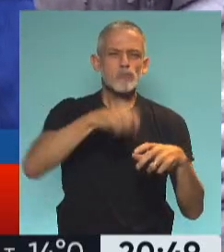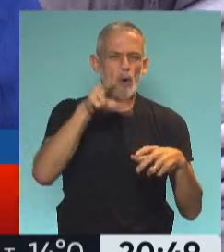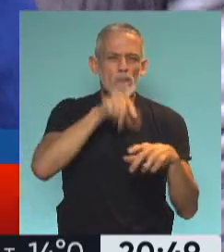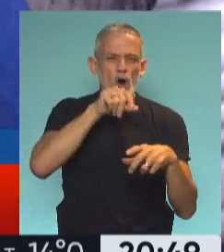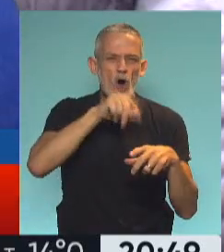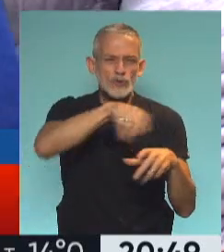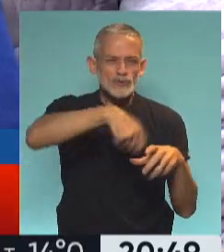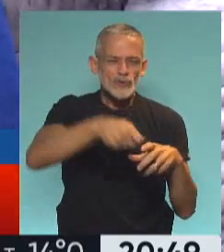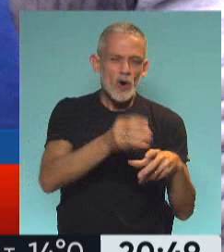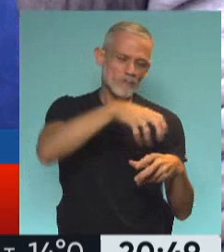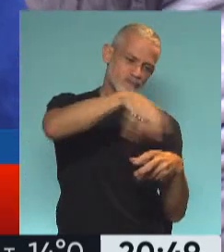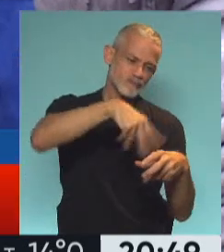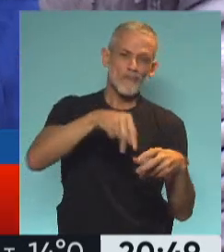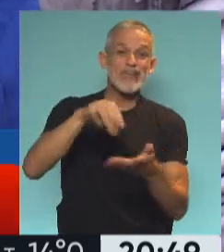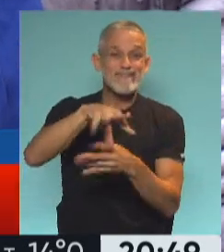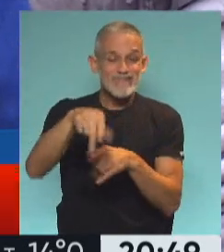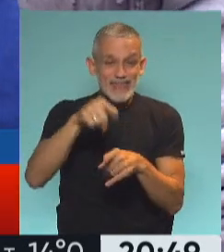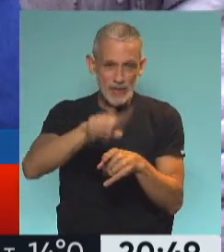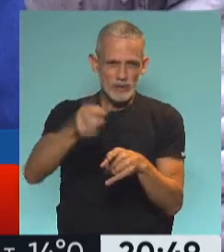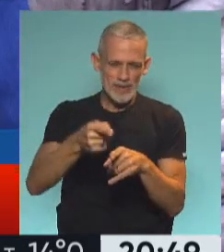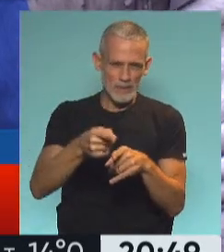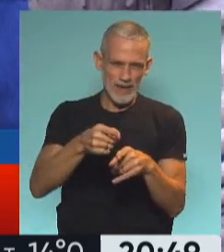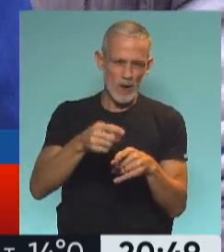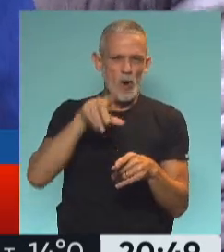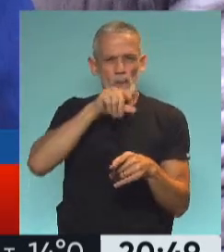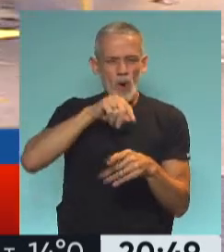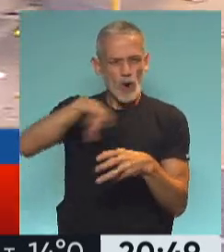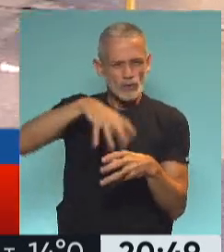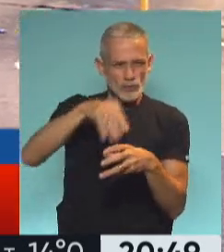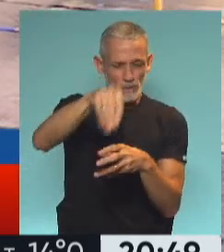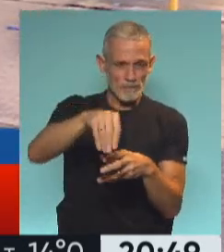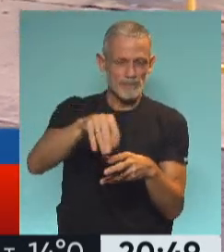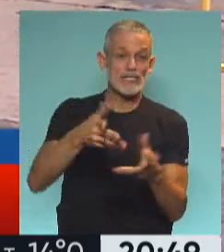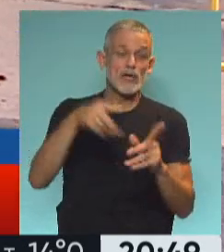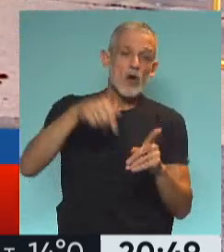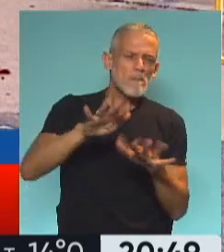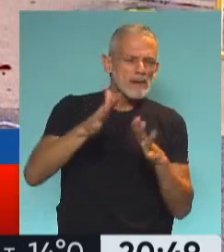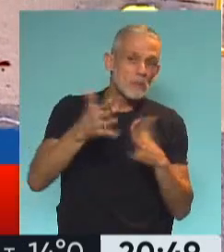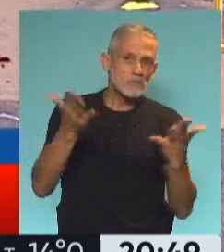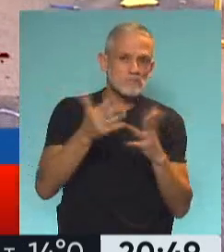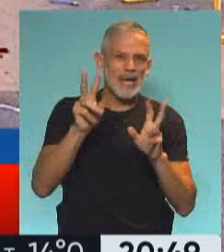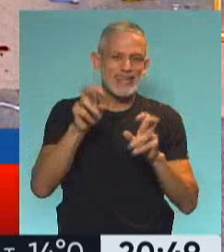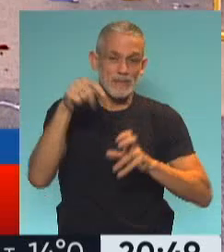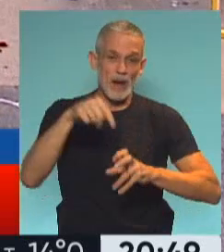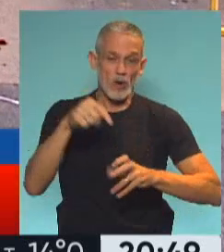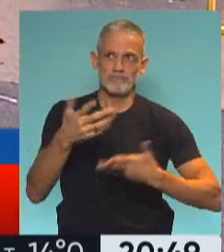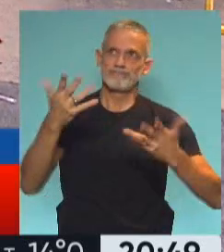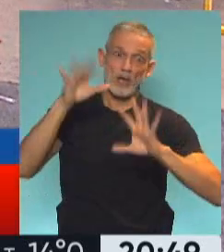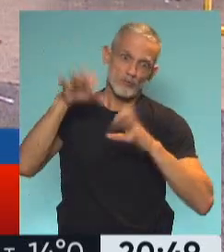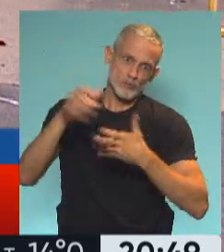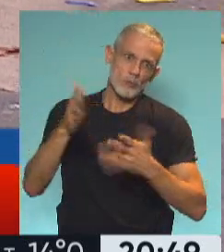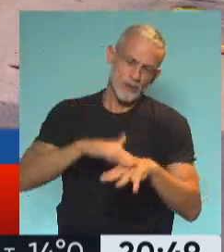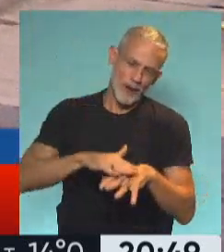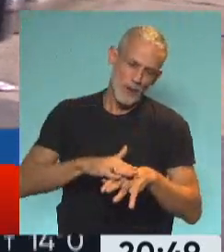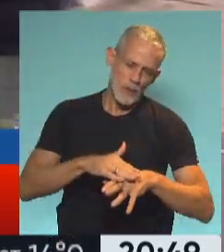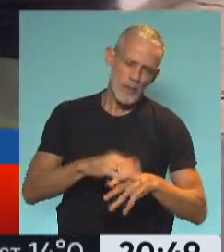pollo y fideo también con lo mismo, con estofado de pollo. Hoy más o menos, hoy por el tema de más que obvio de esta lluvia,